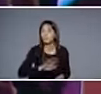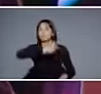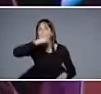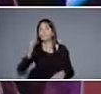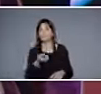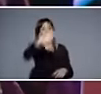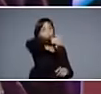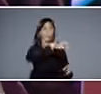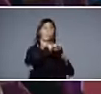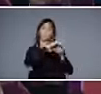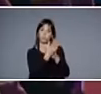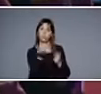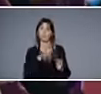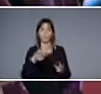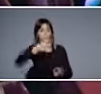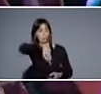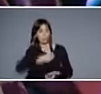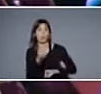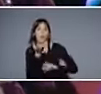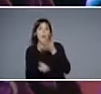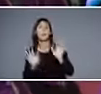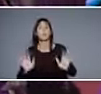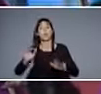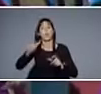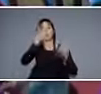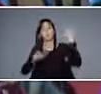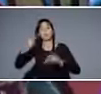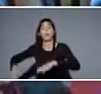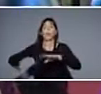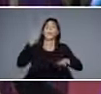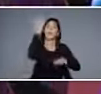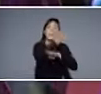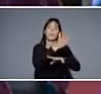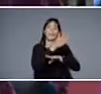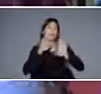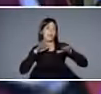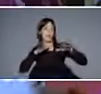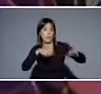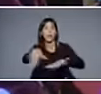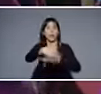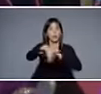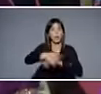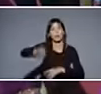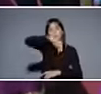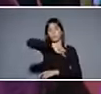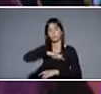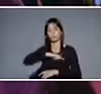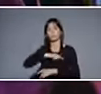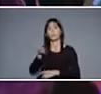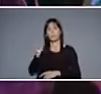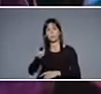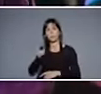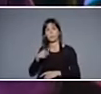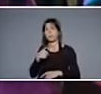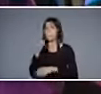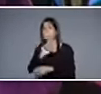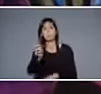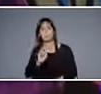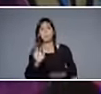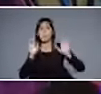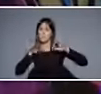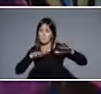pasa? Que cuando la gente sale a la calle, a tomar las calles que es lo nuestro, pues hasta nosotros mismos no salimos, no acudimos a